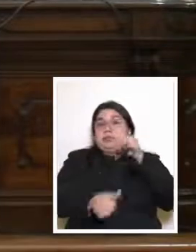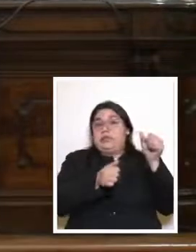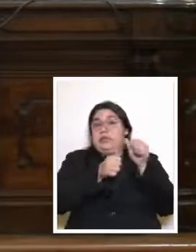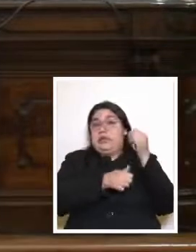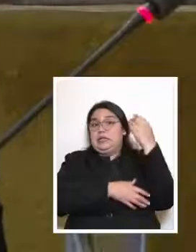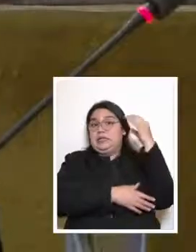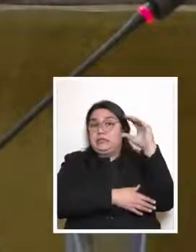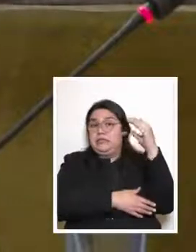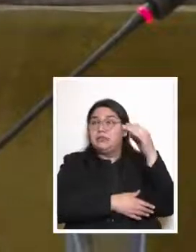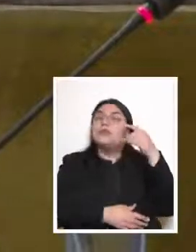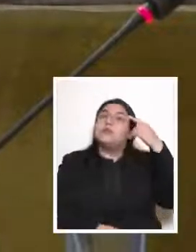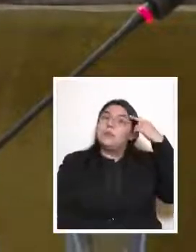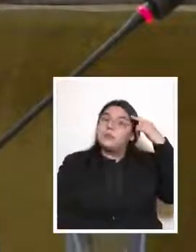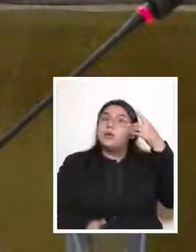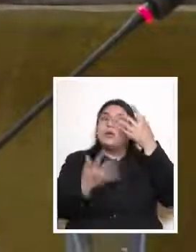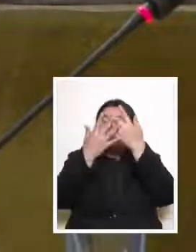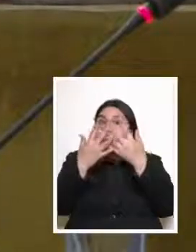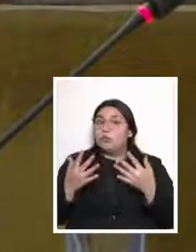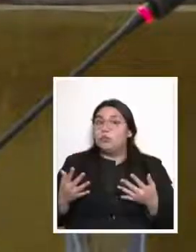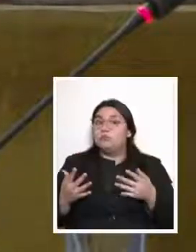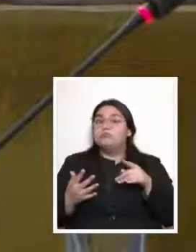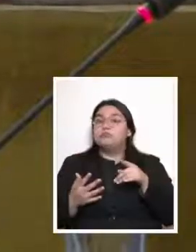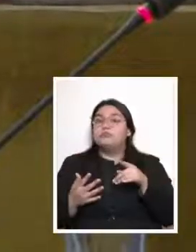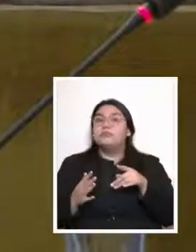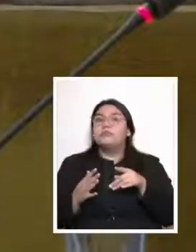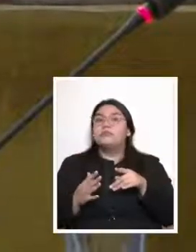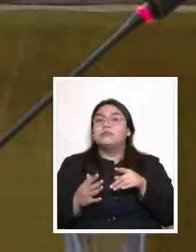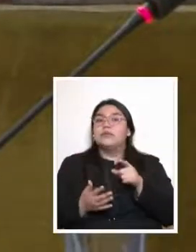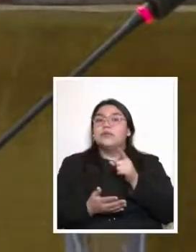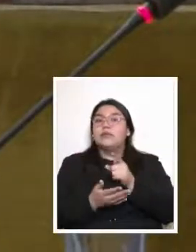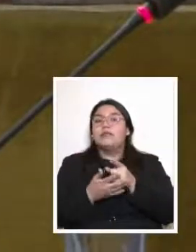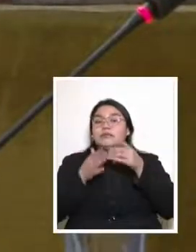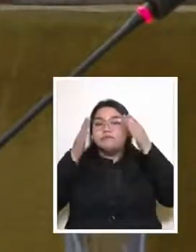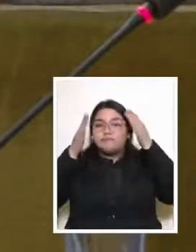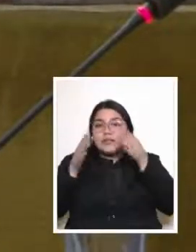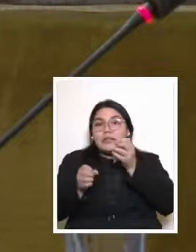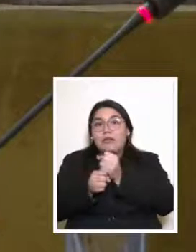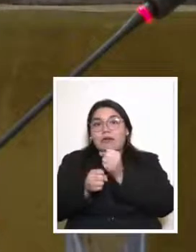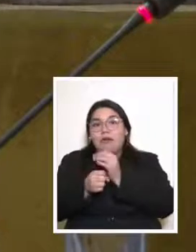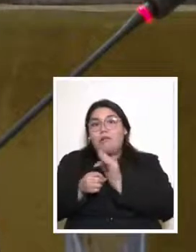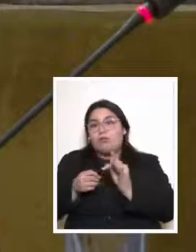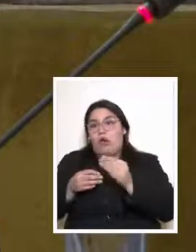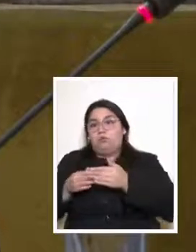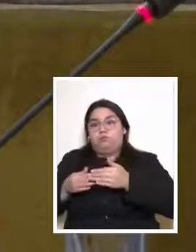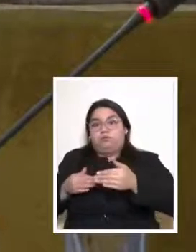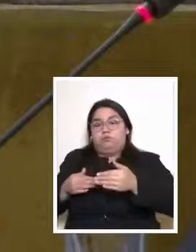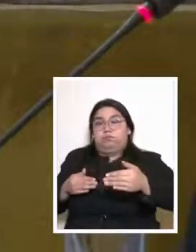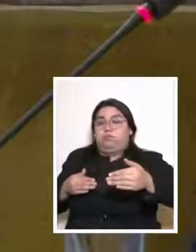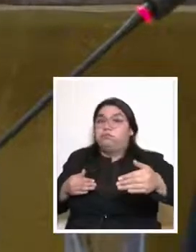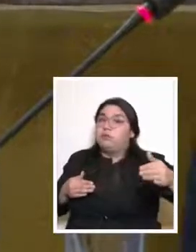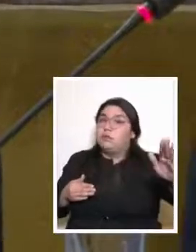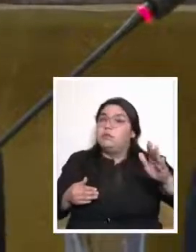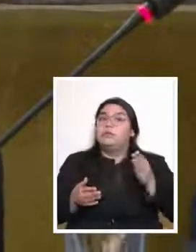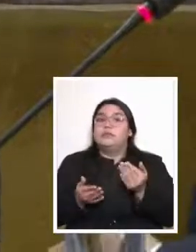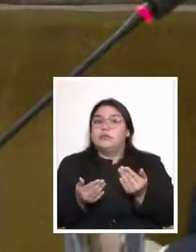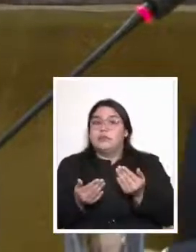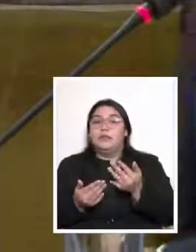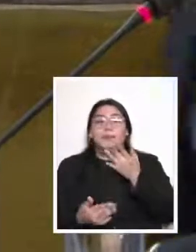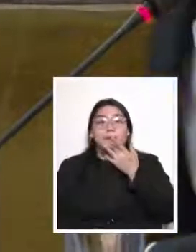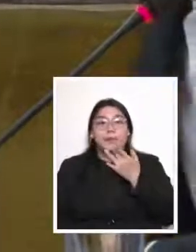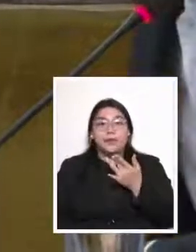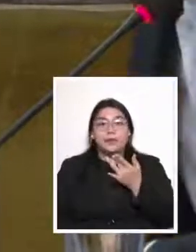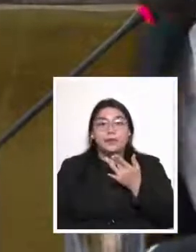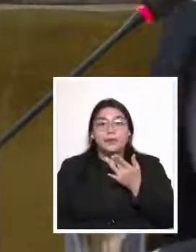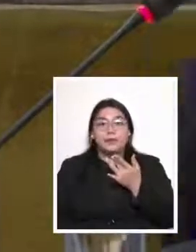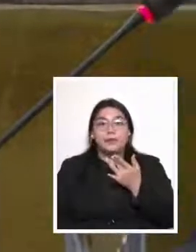es un punto en el que nos debemos centrar en el trabajo futuro a corto, mediano y largo plazo, porque, bueno,